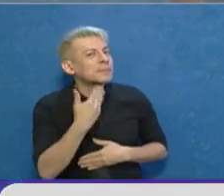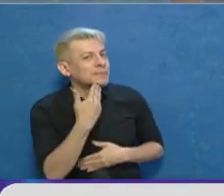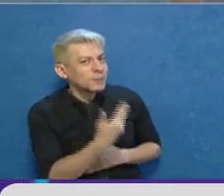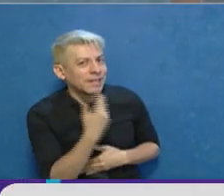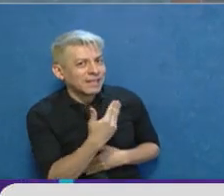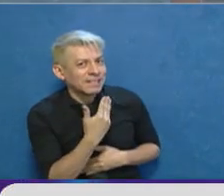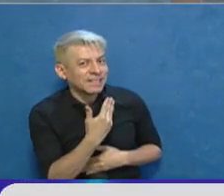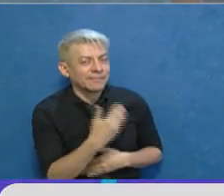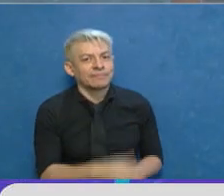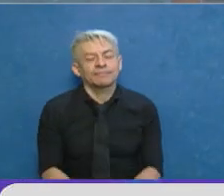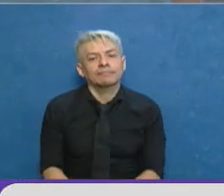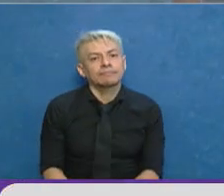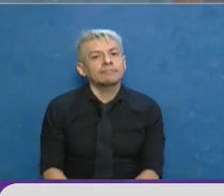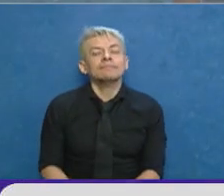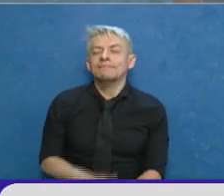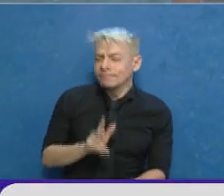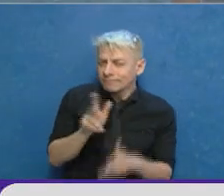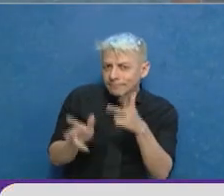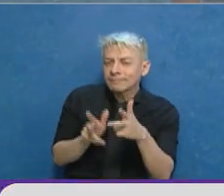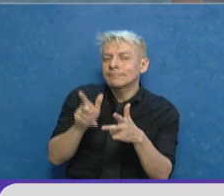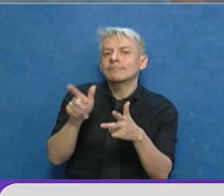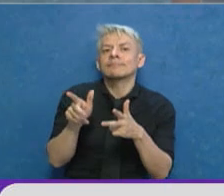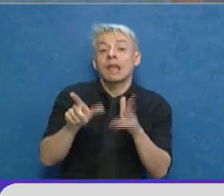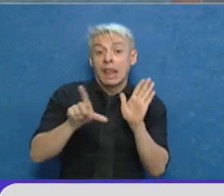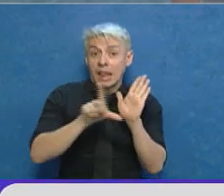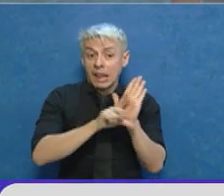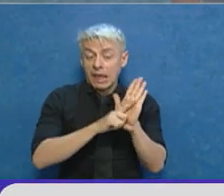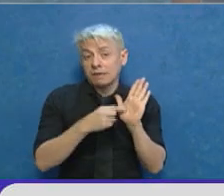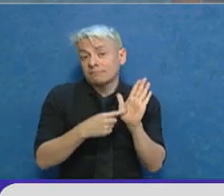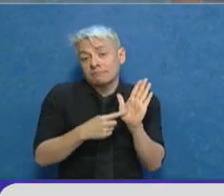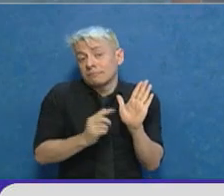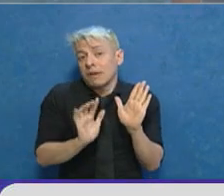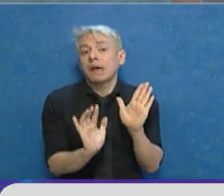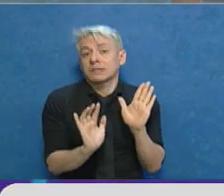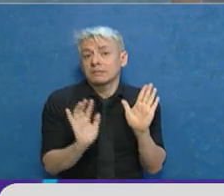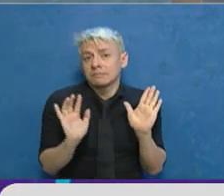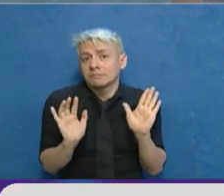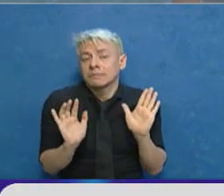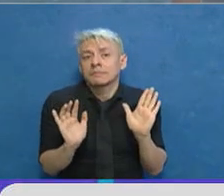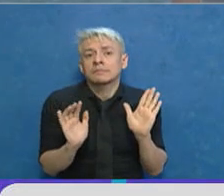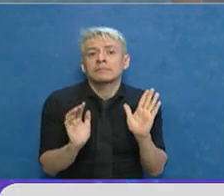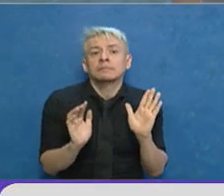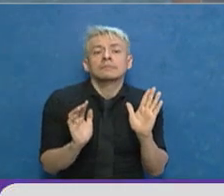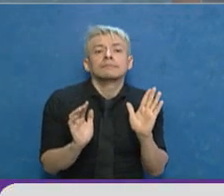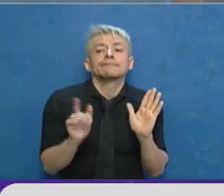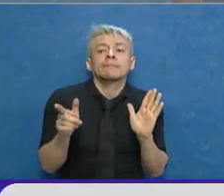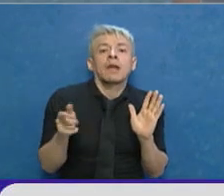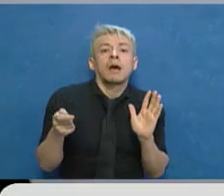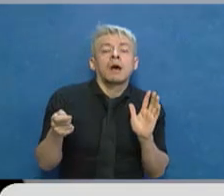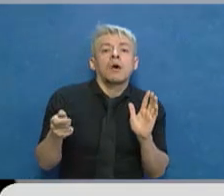No, le quería decir dígame. Que nuestra ley da lugar a esto, porque al regular el